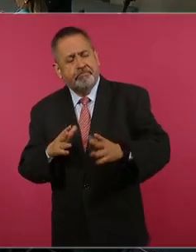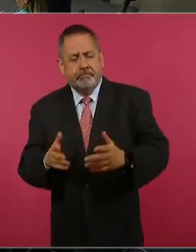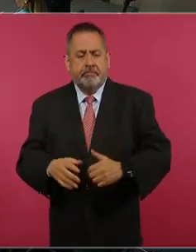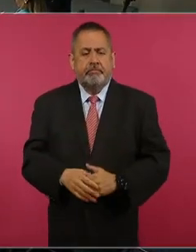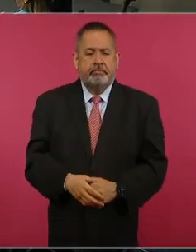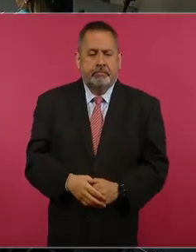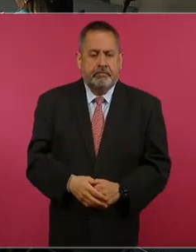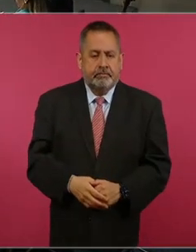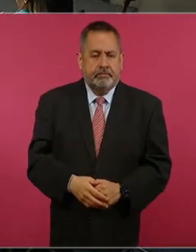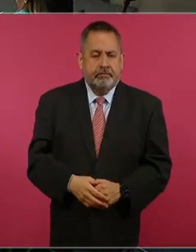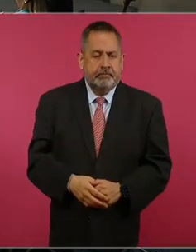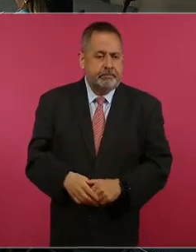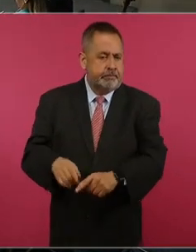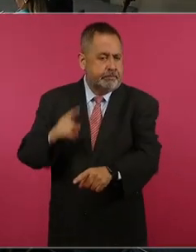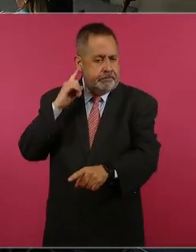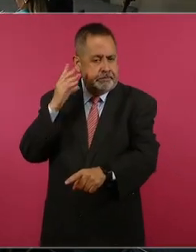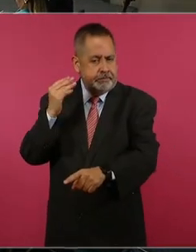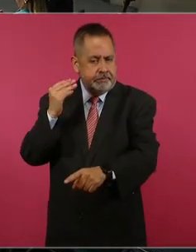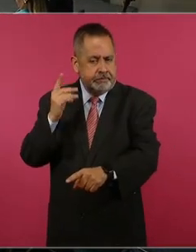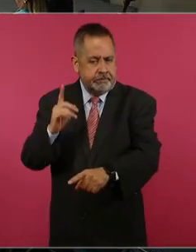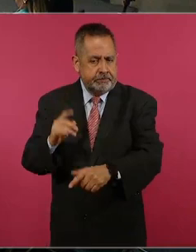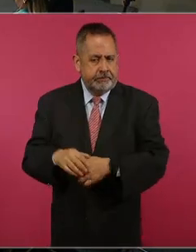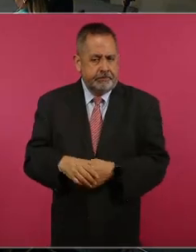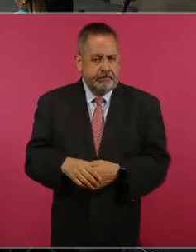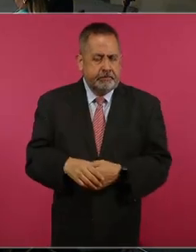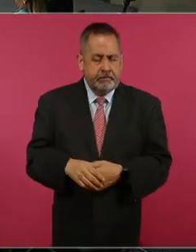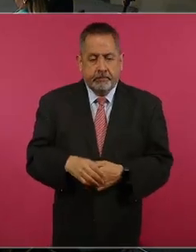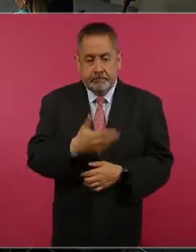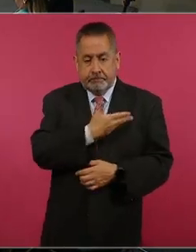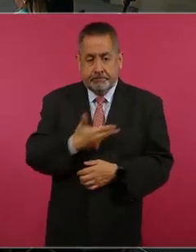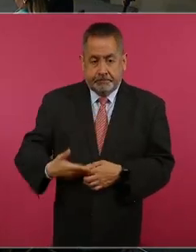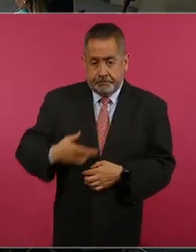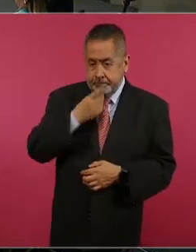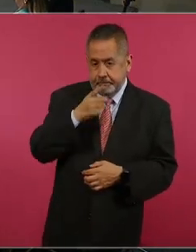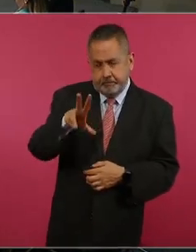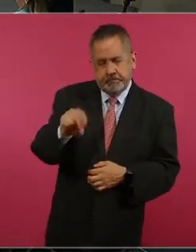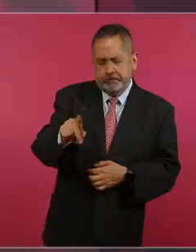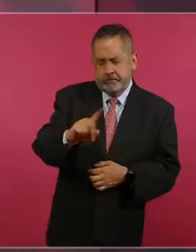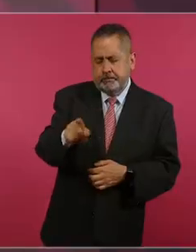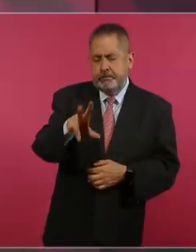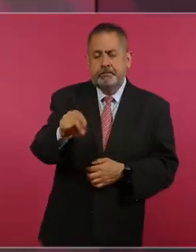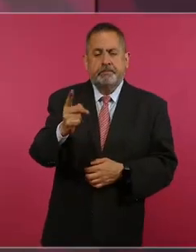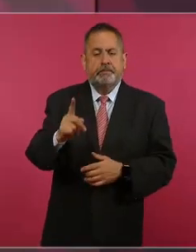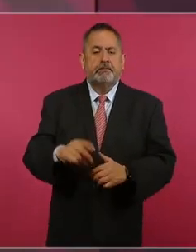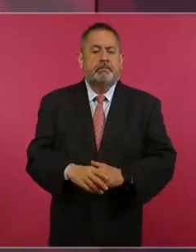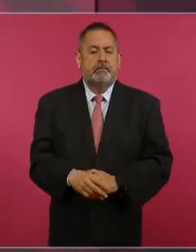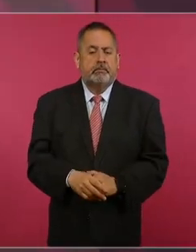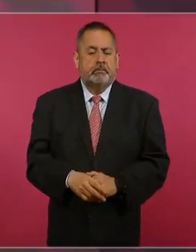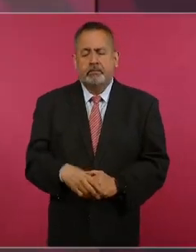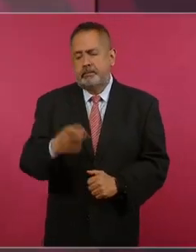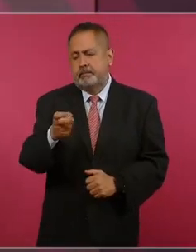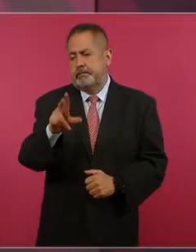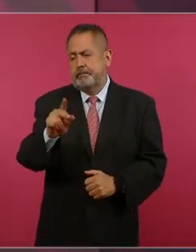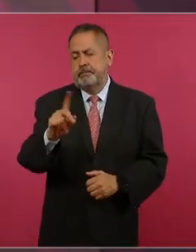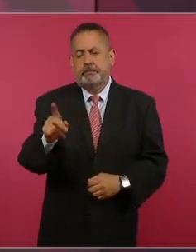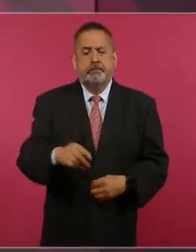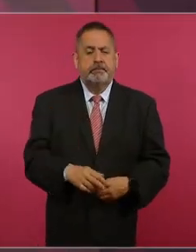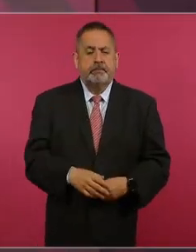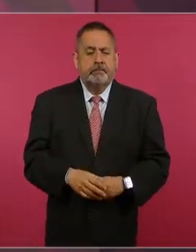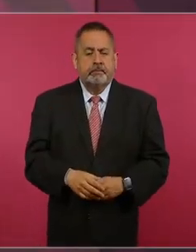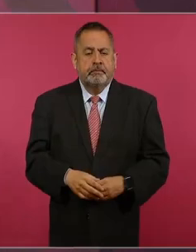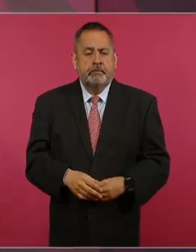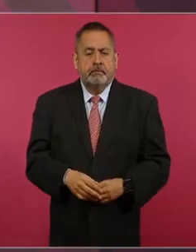No, no, de eso no.